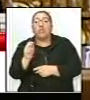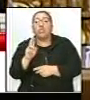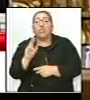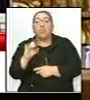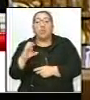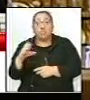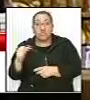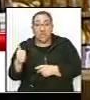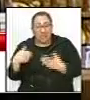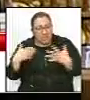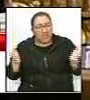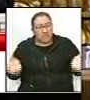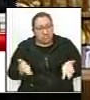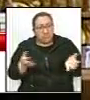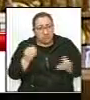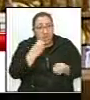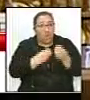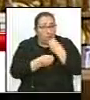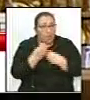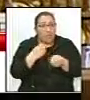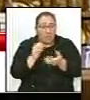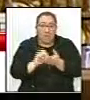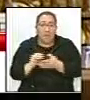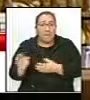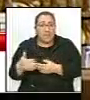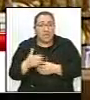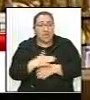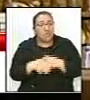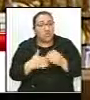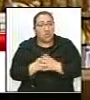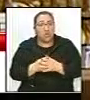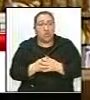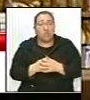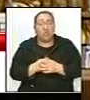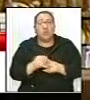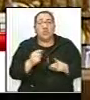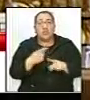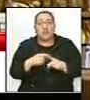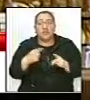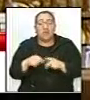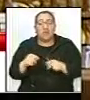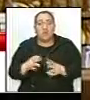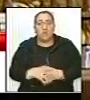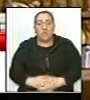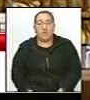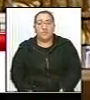solamente promovamos el consumo de pescado a nivel marítimo, sino también lacustre